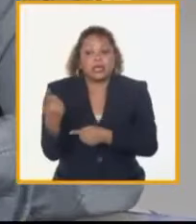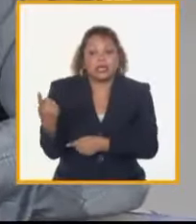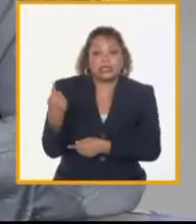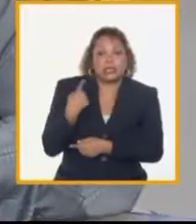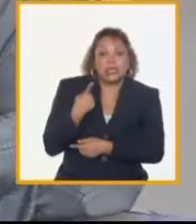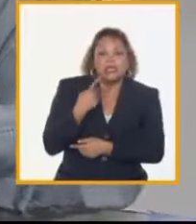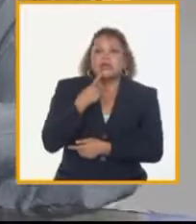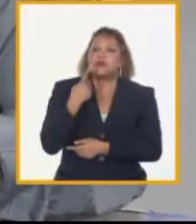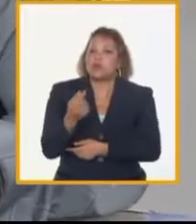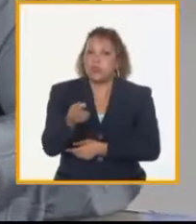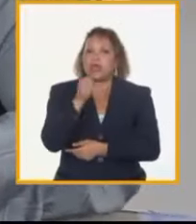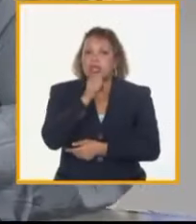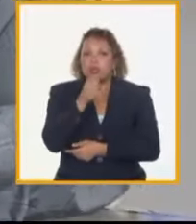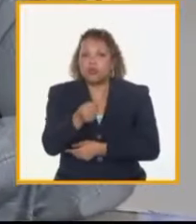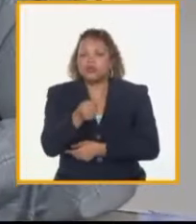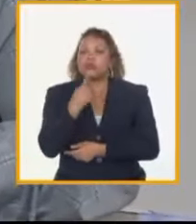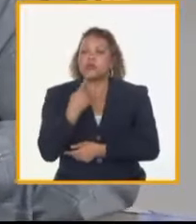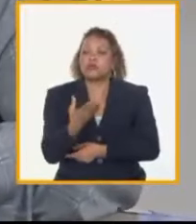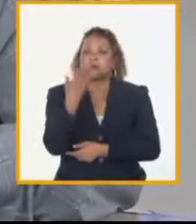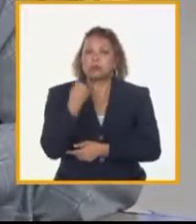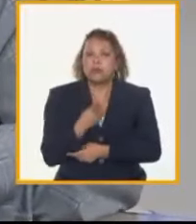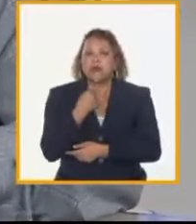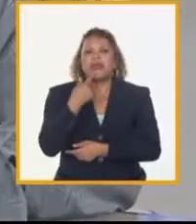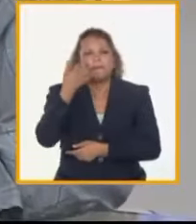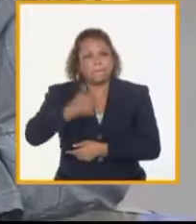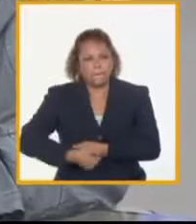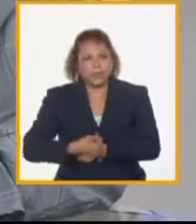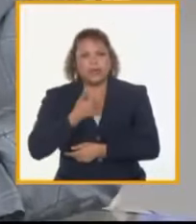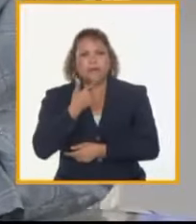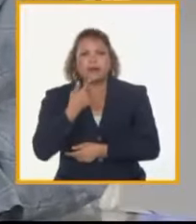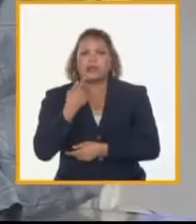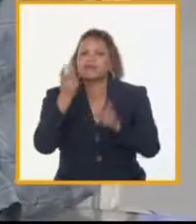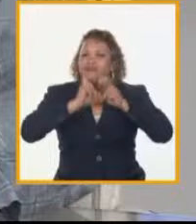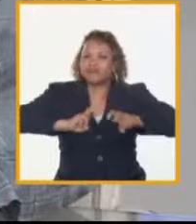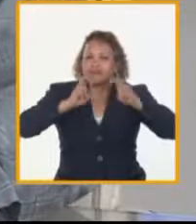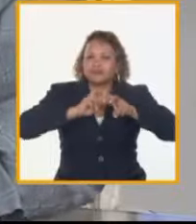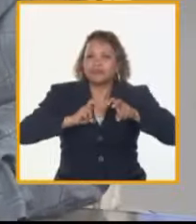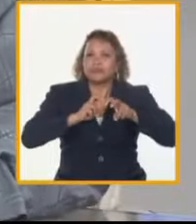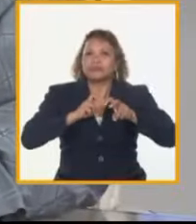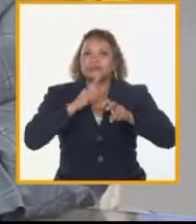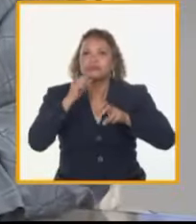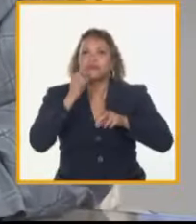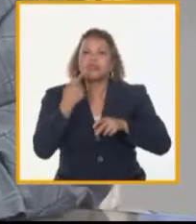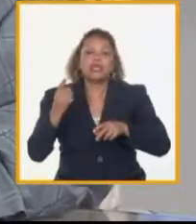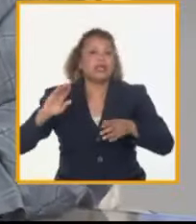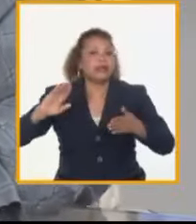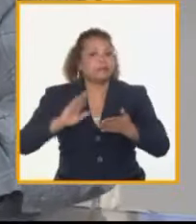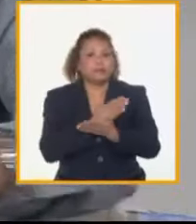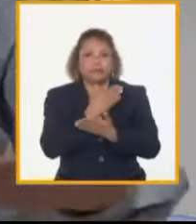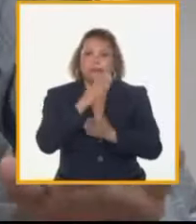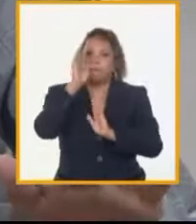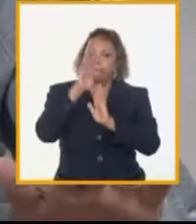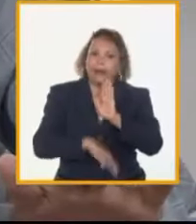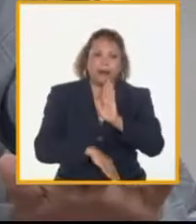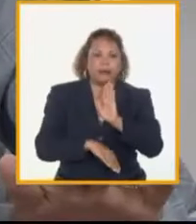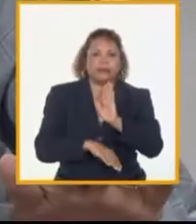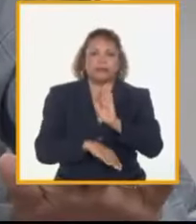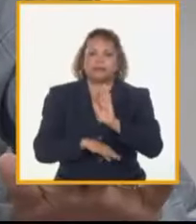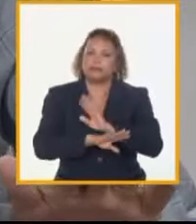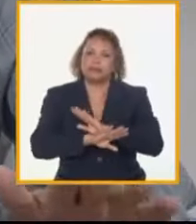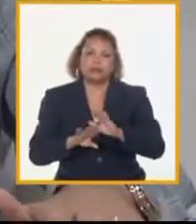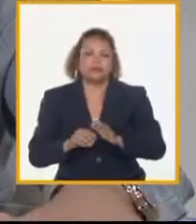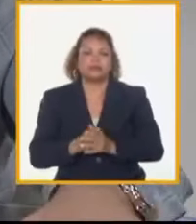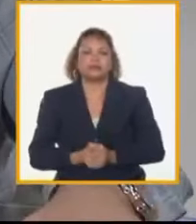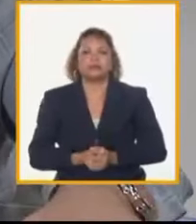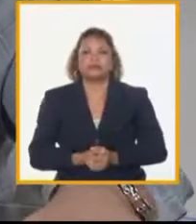nos den las denuncias bien para que se pueda ejecutar y que no esos compañeros dejen de pertenecer a la familia de los